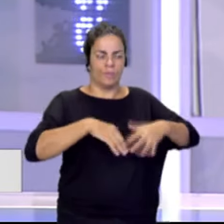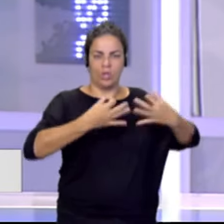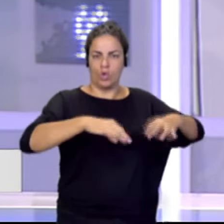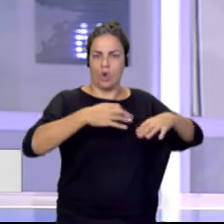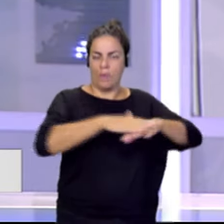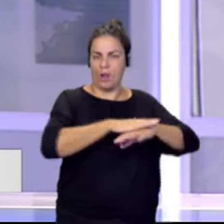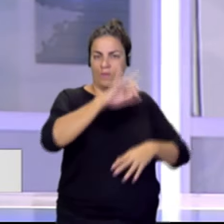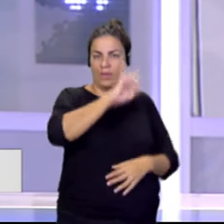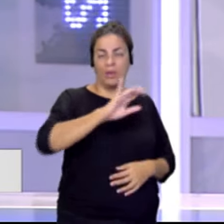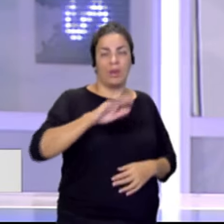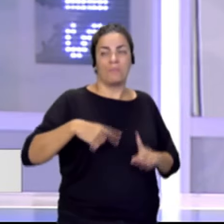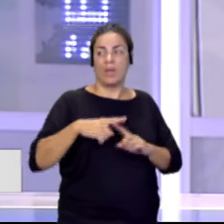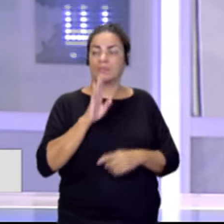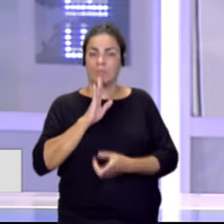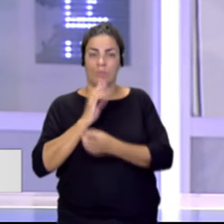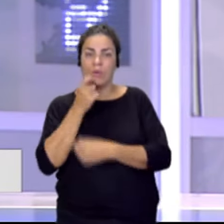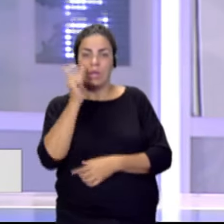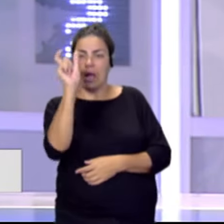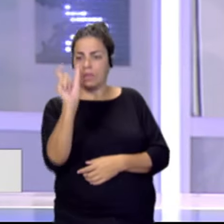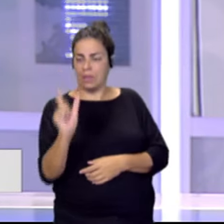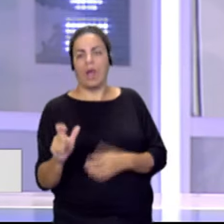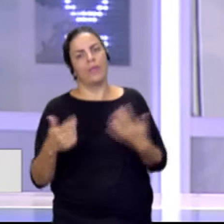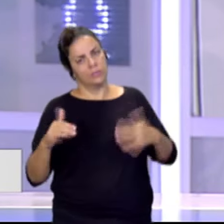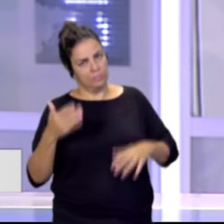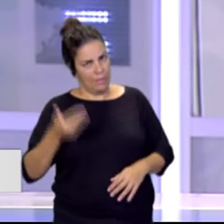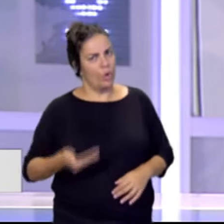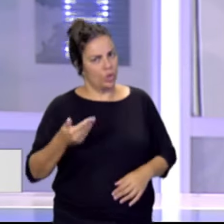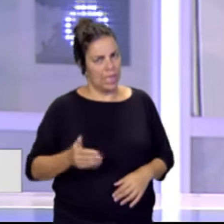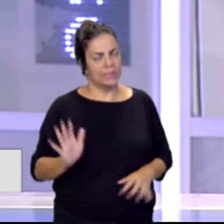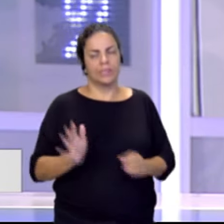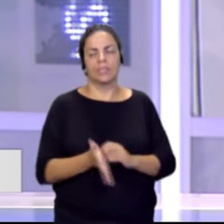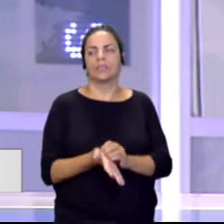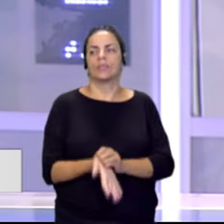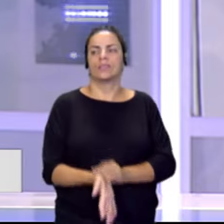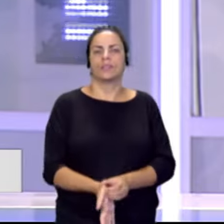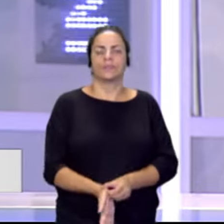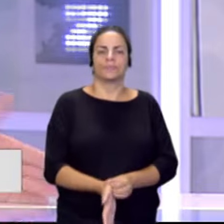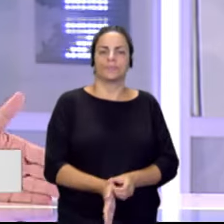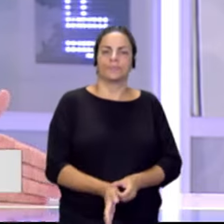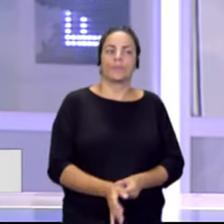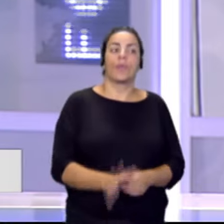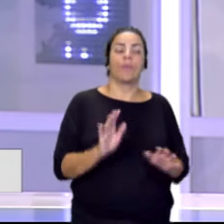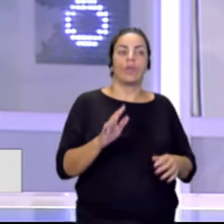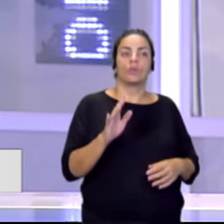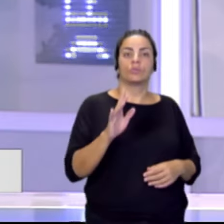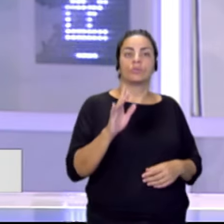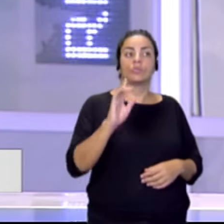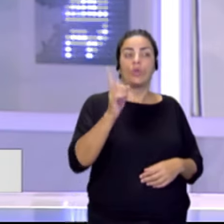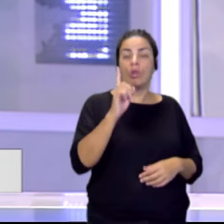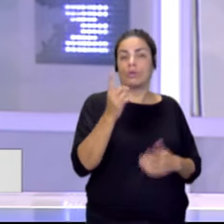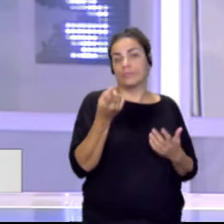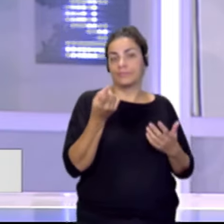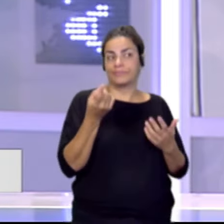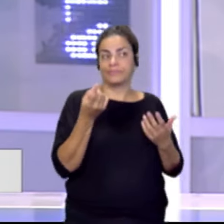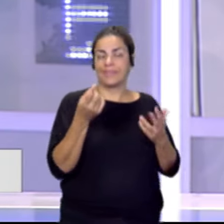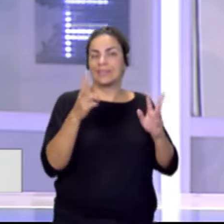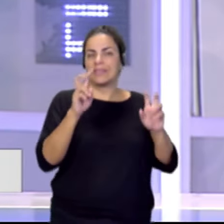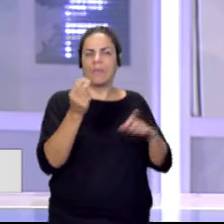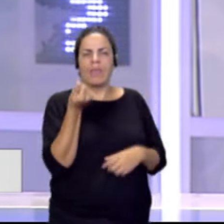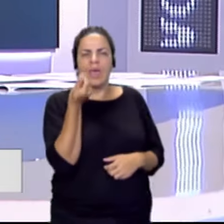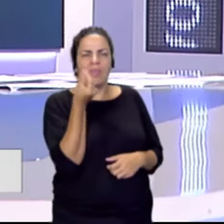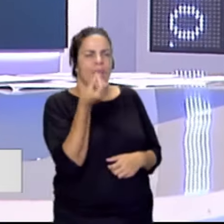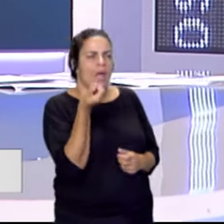cantidades, como acaba de contar Silvia, bien considerables, ¿no? Pero es un tema no solo cuantitativo, sino cualitativo. A mí me gustaría